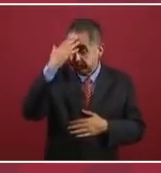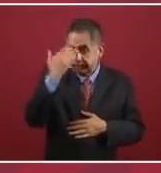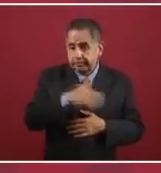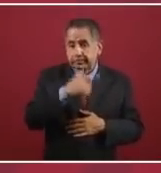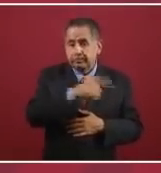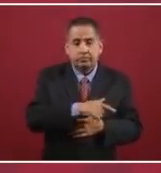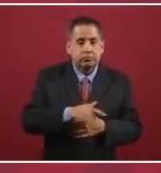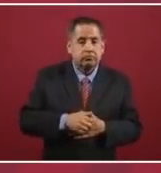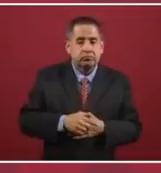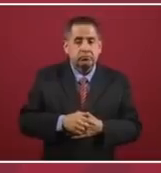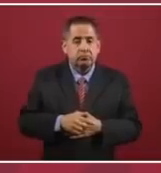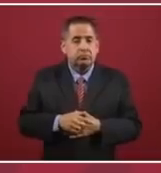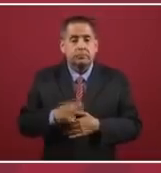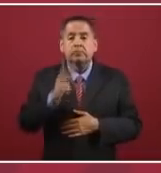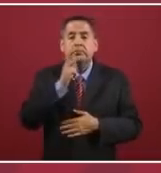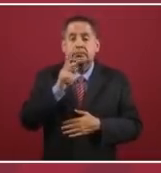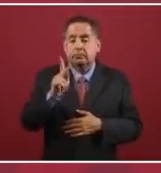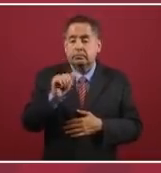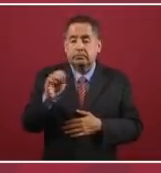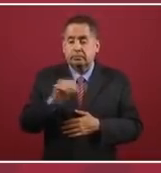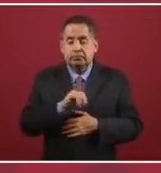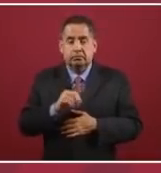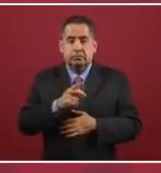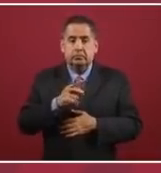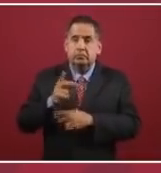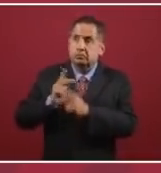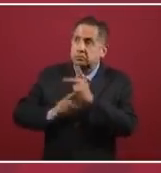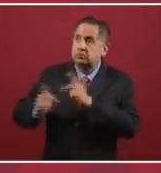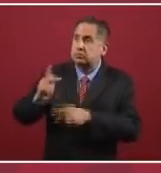que se estaba endeudando Pemex